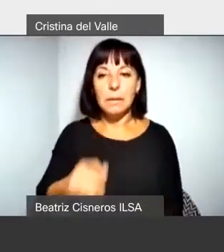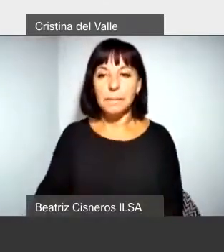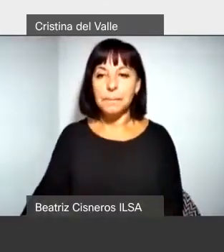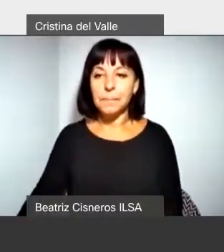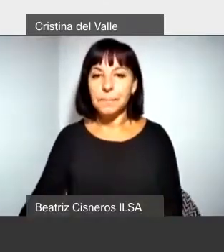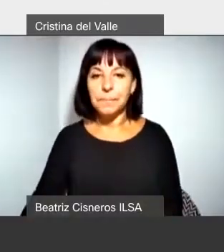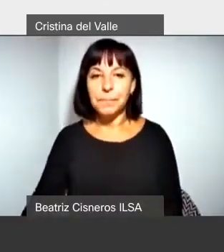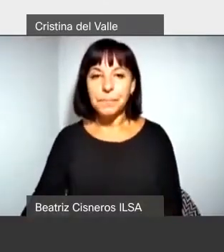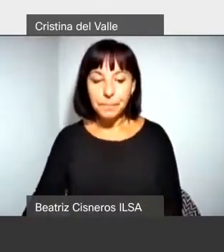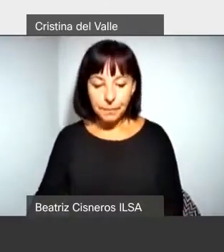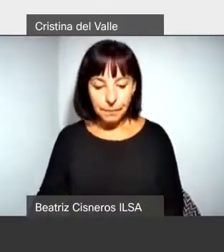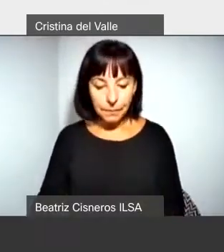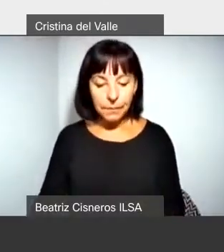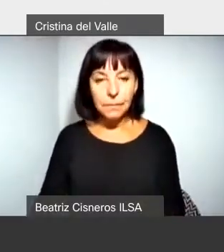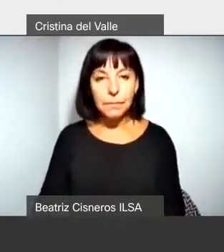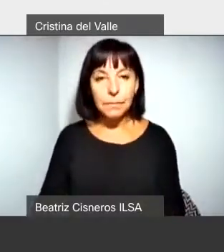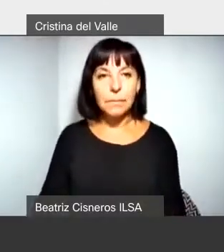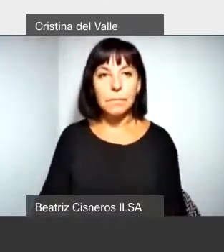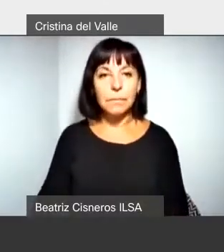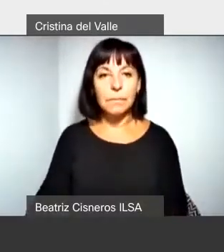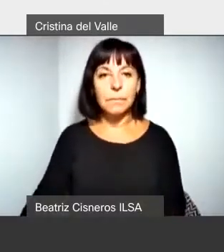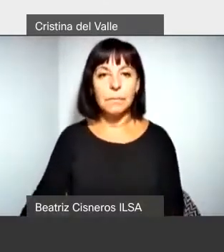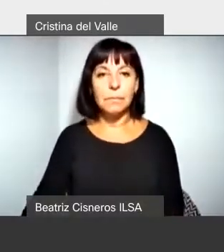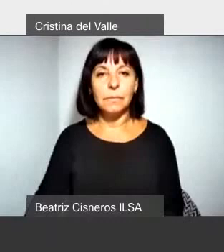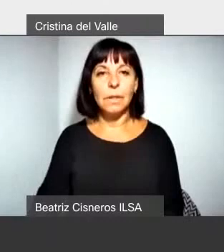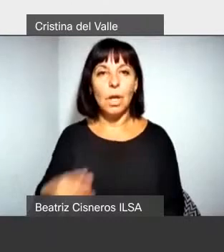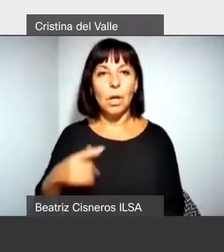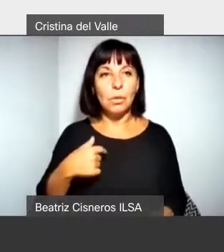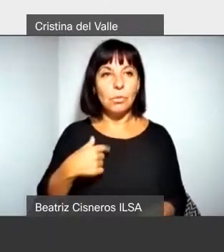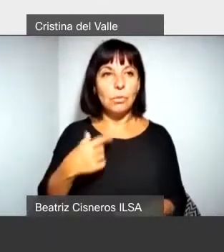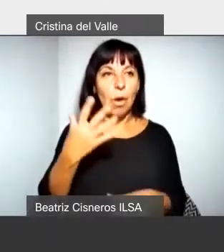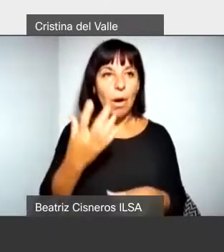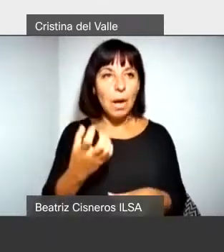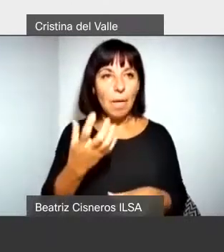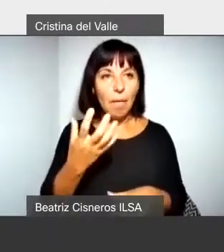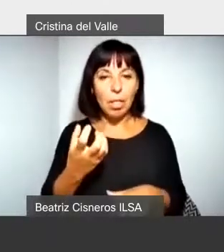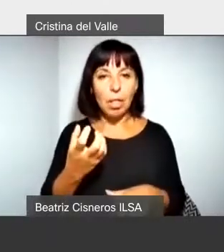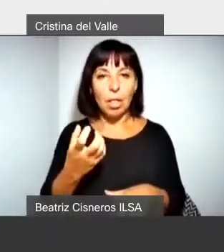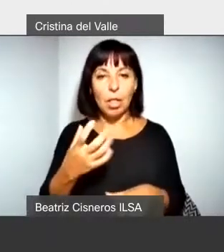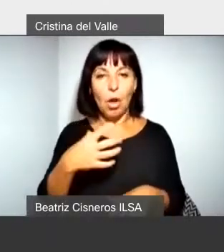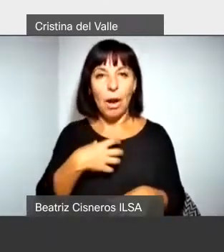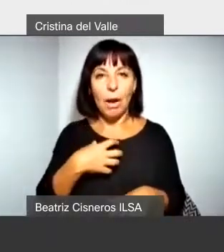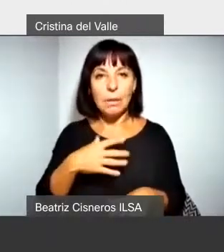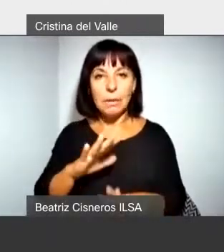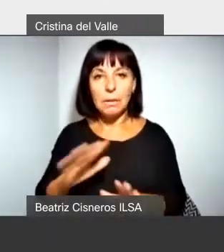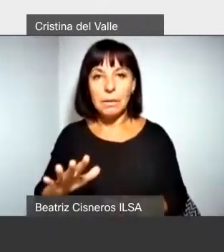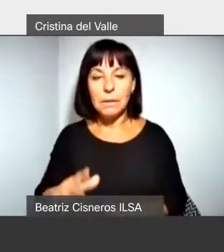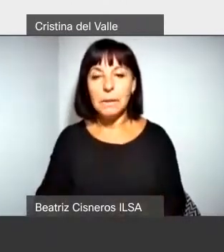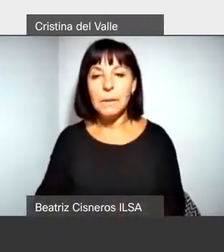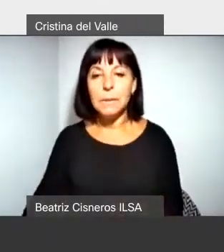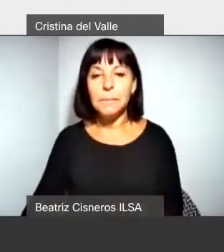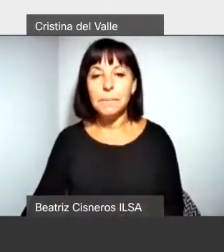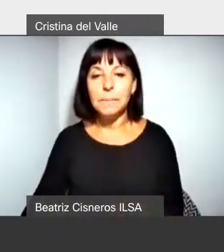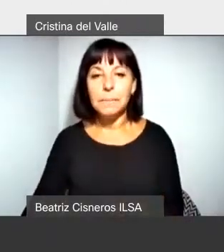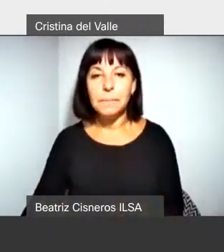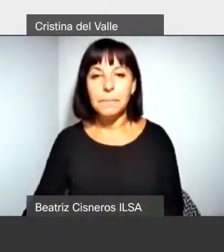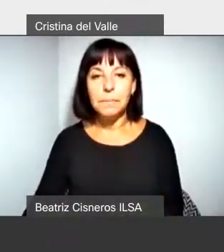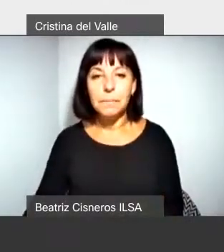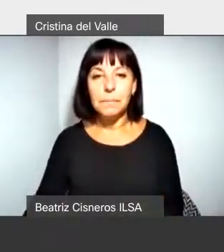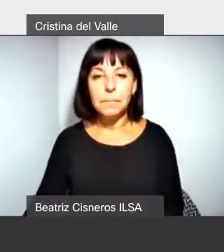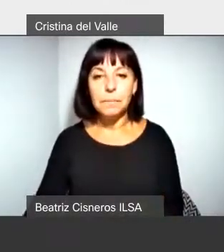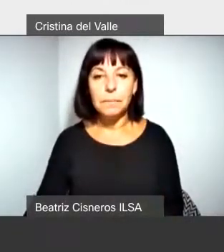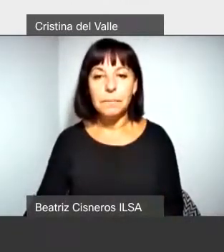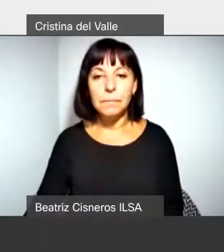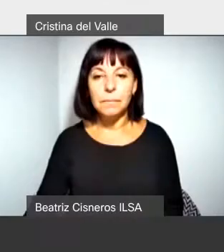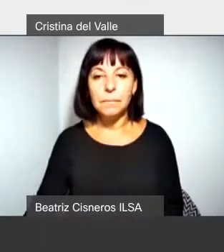hoy? Yo ya la estoy grabando, así que listo, queda grabada en la nube y hay que esperar a que después se